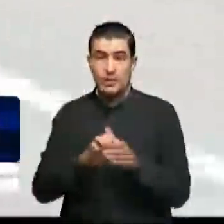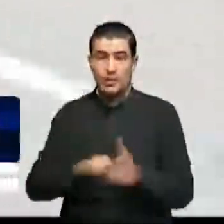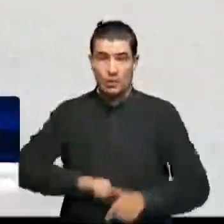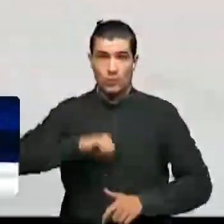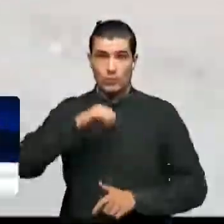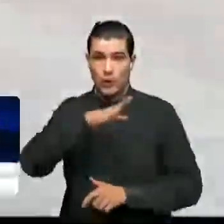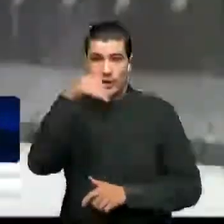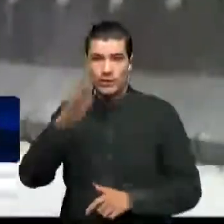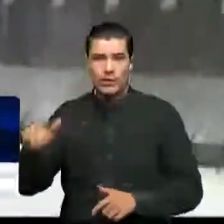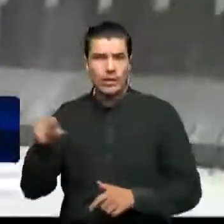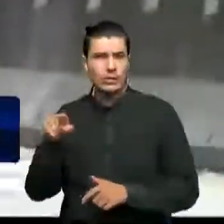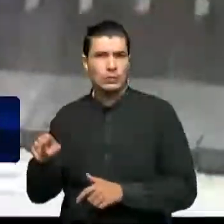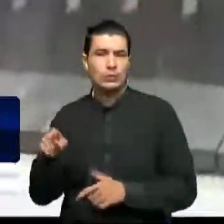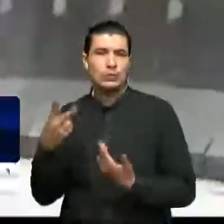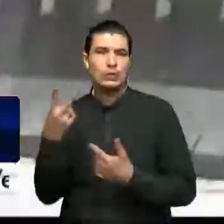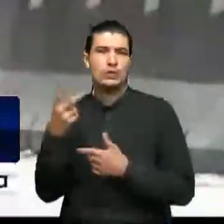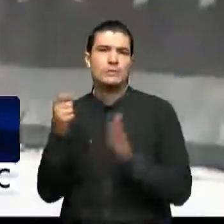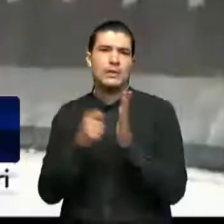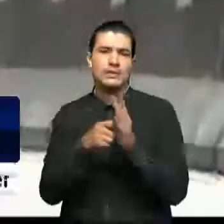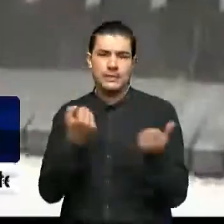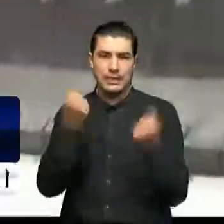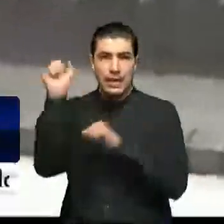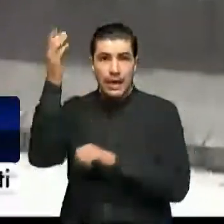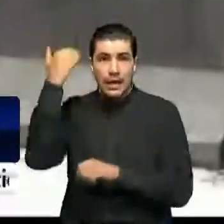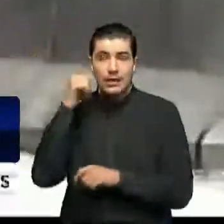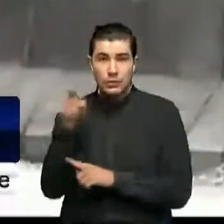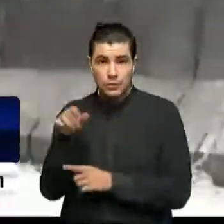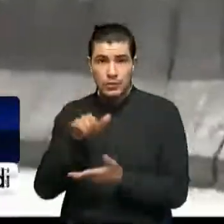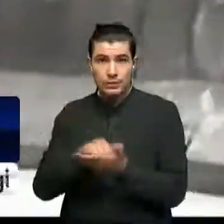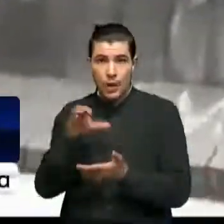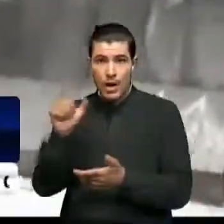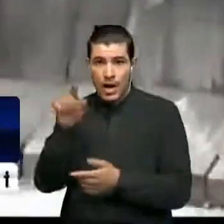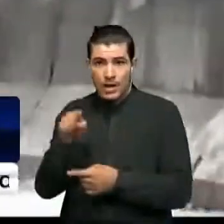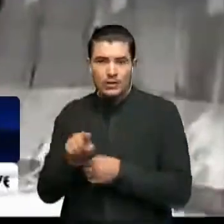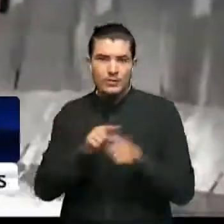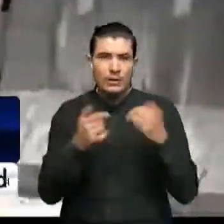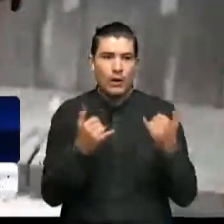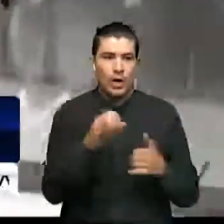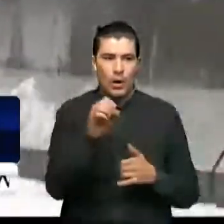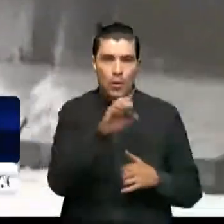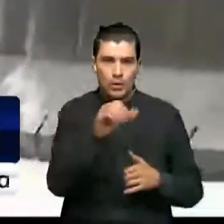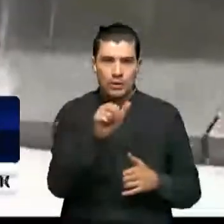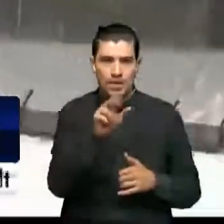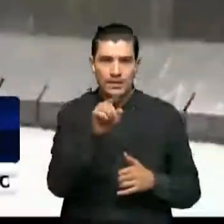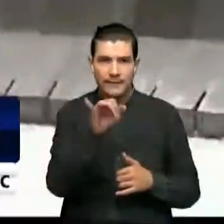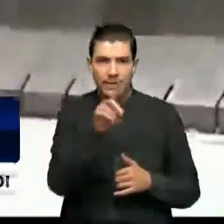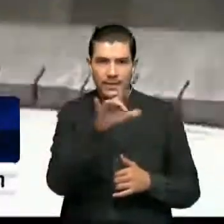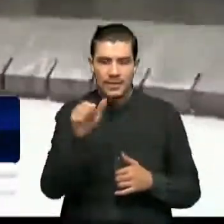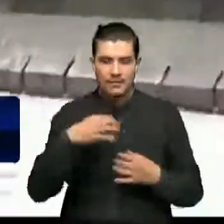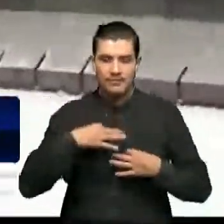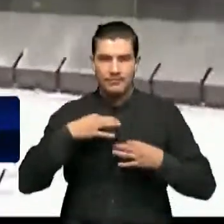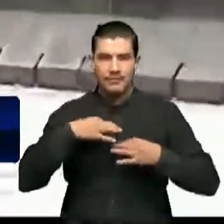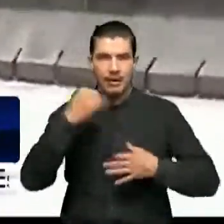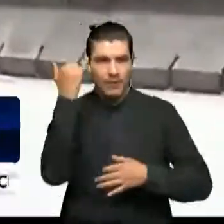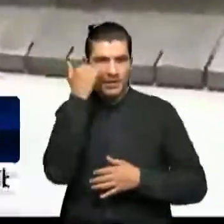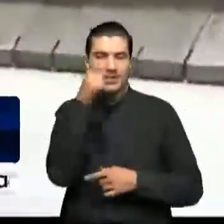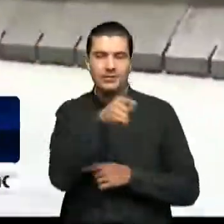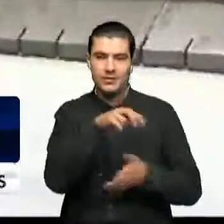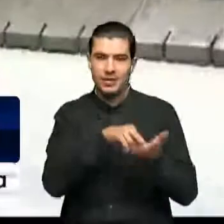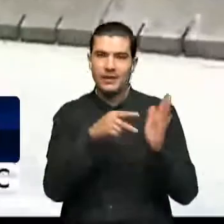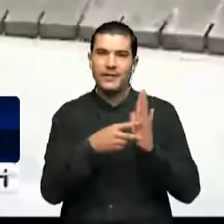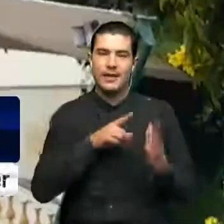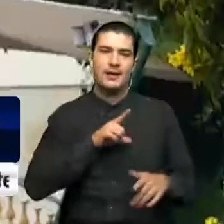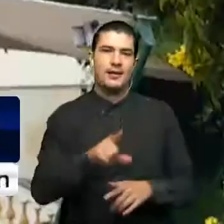estas dos etapas carlos julián quintero ya había conseguido conquistar una fracción por su parte óscar sevilla mantuvo la camiseta amarilla que identifica el líder de la